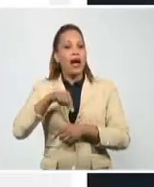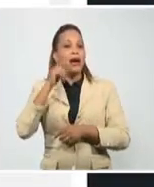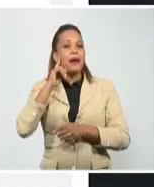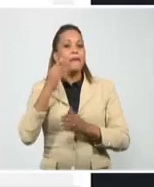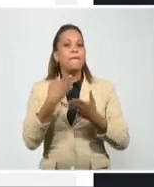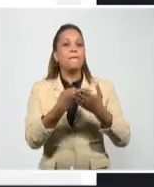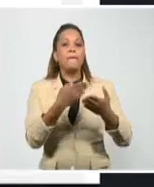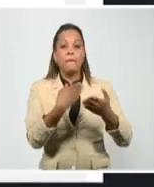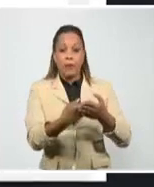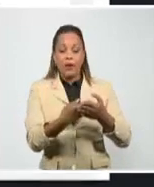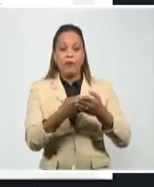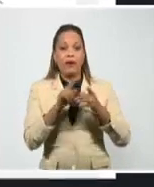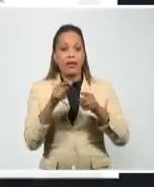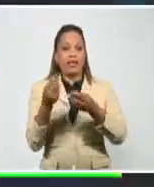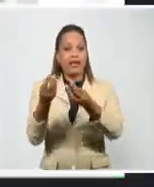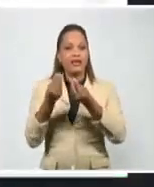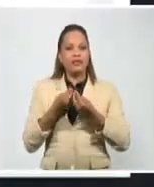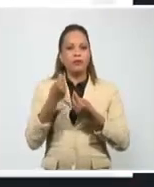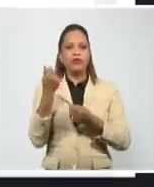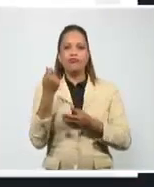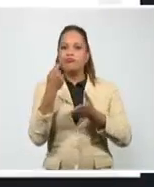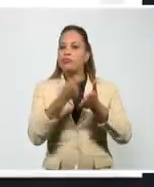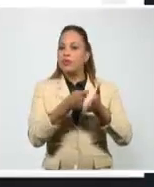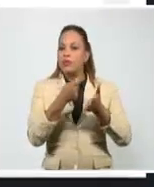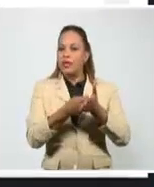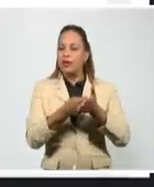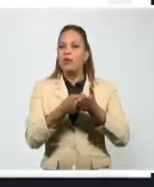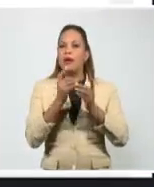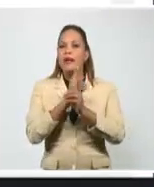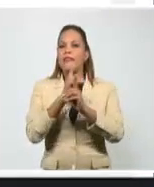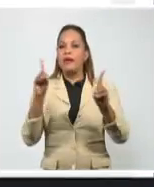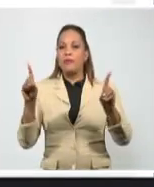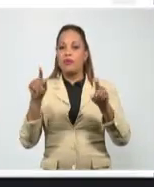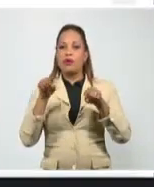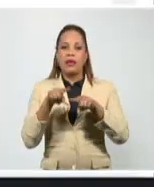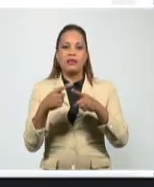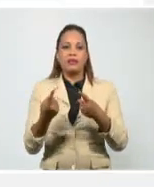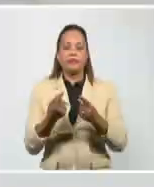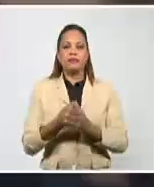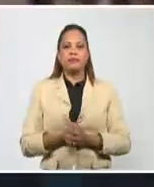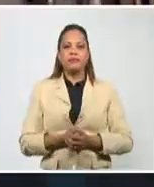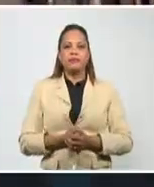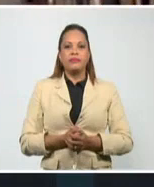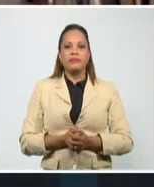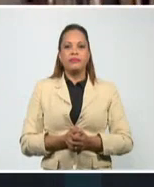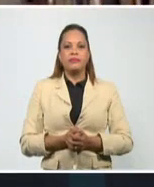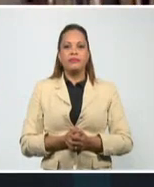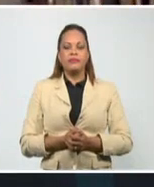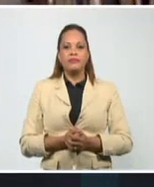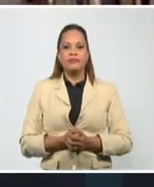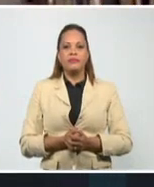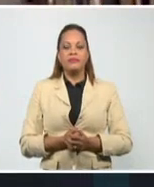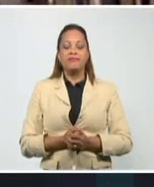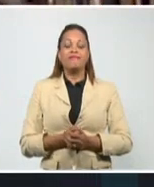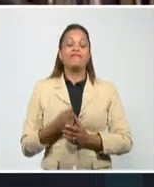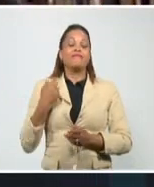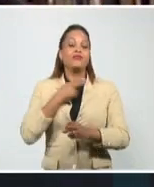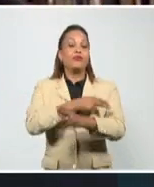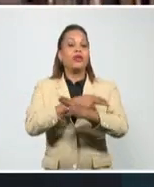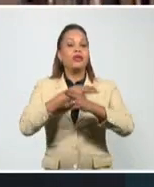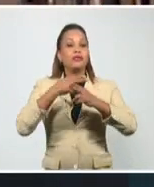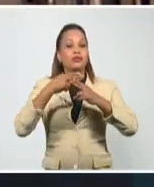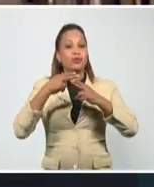ha recibido de la Fundación Nacional para la Democracia, NED, por sus siglas en inglés. Hay una larga historia de